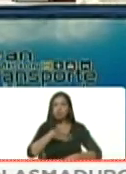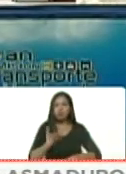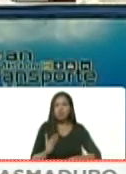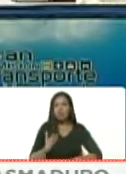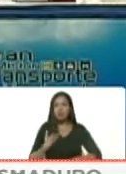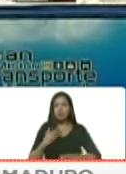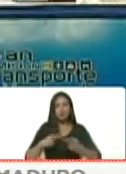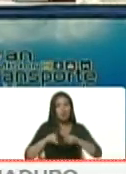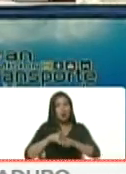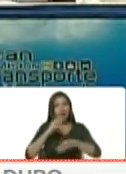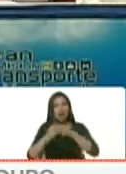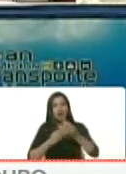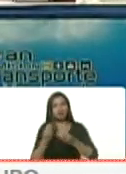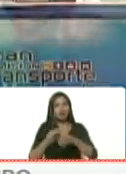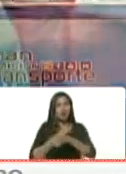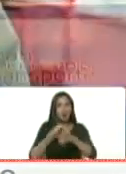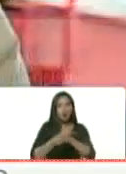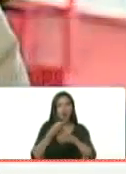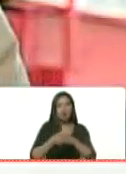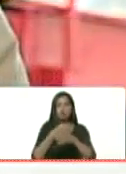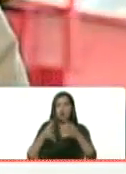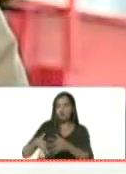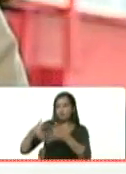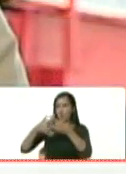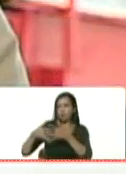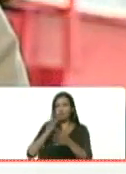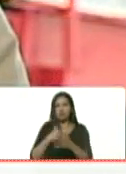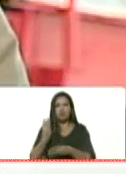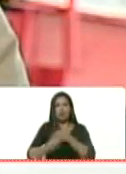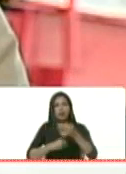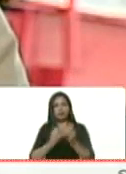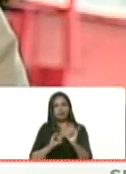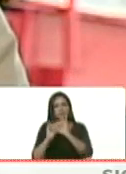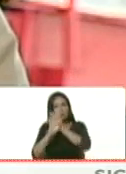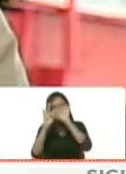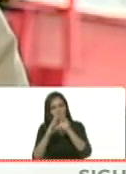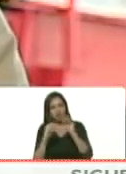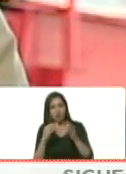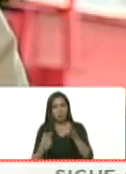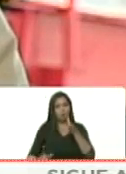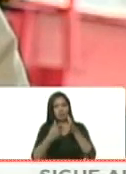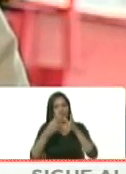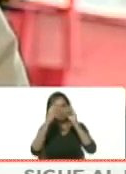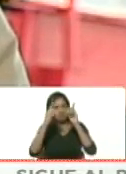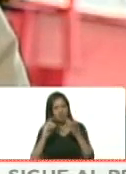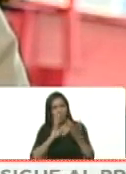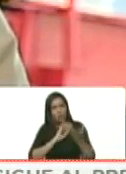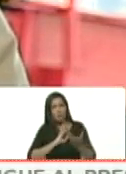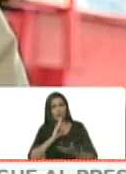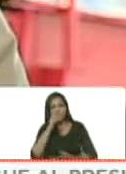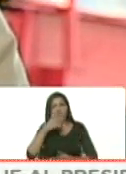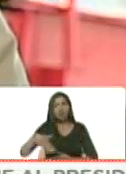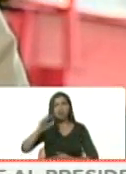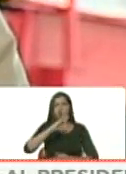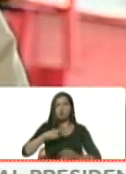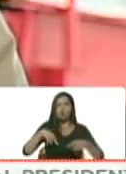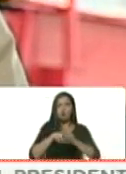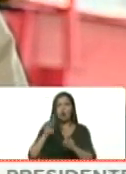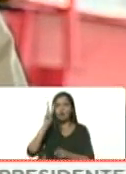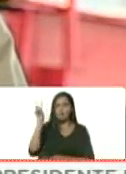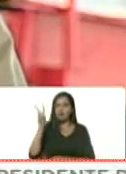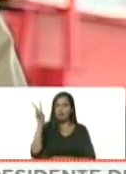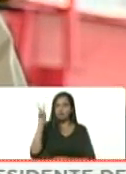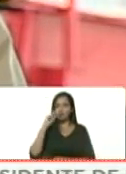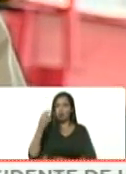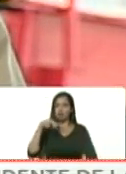actúa el gobierno imperialista de Estados Unidos ante la dignidad de un pueblo como el Venezuela que está